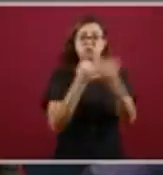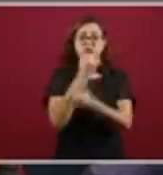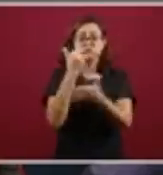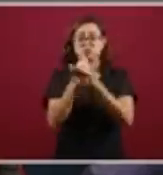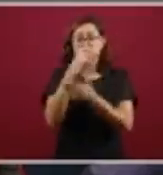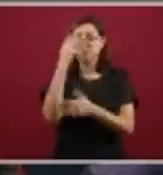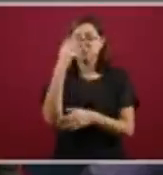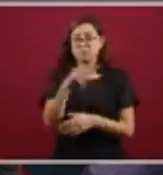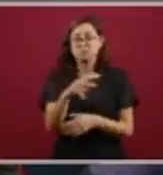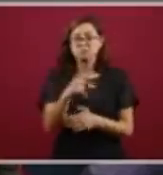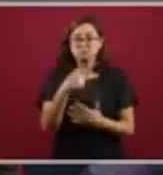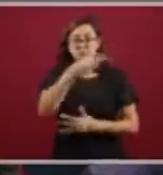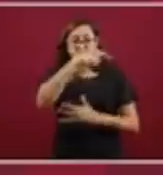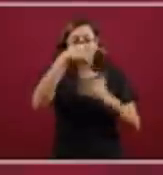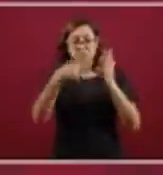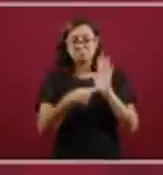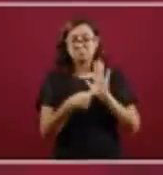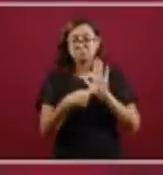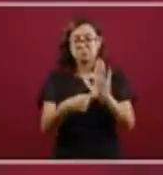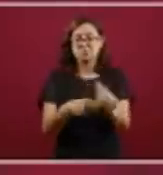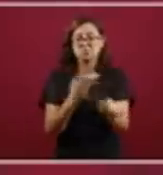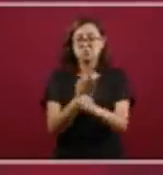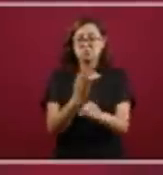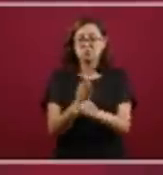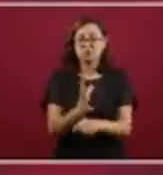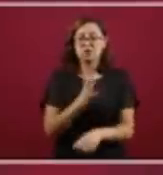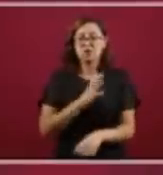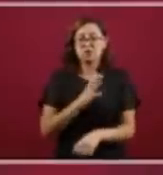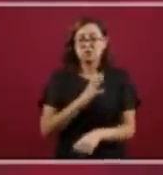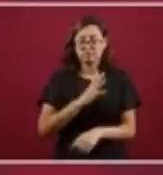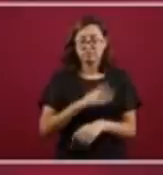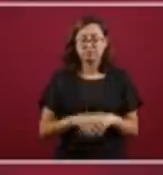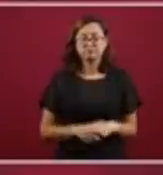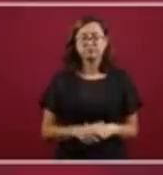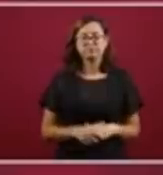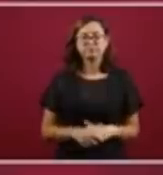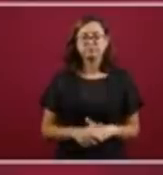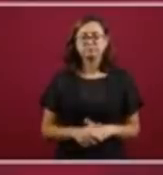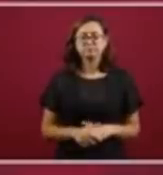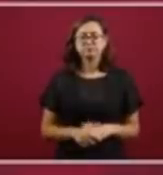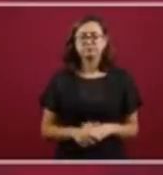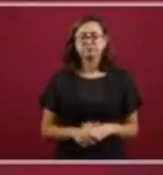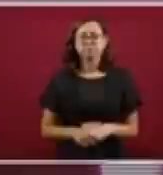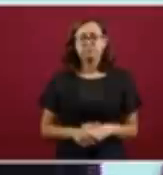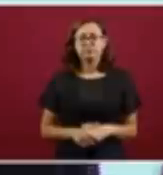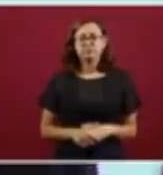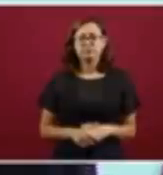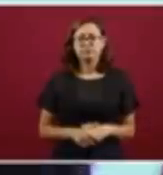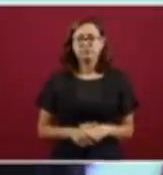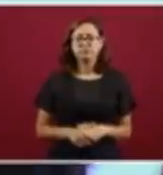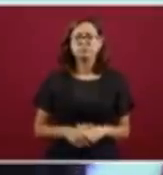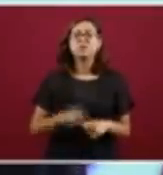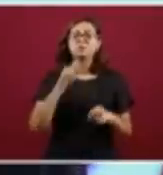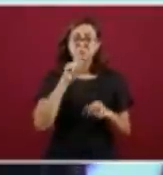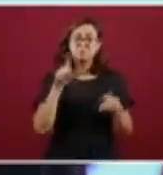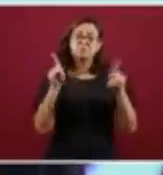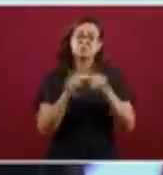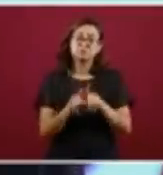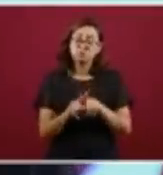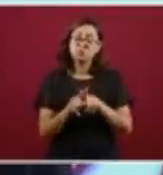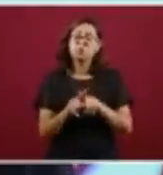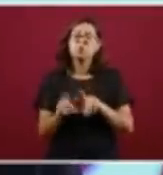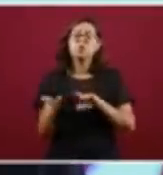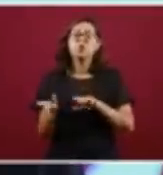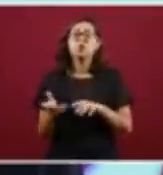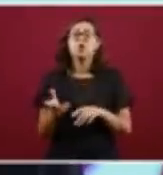son los números que actualmente existen. Por otro lado, existen módulos de información